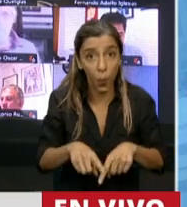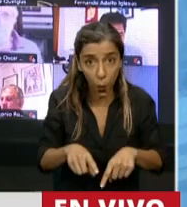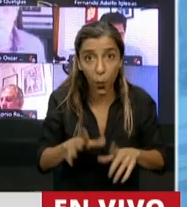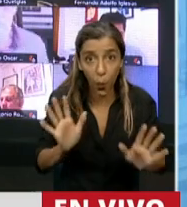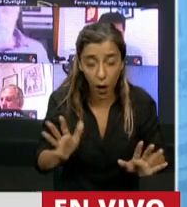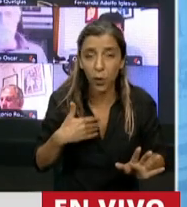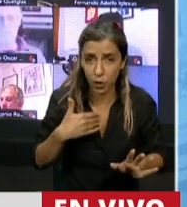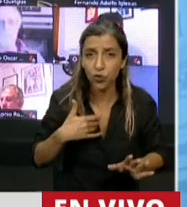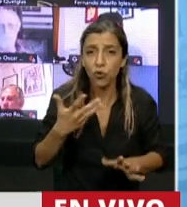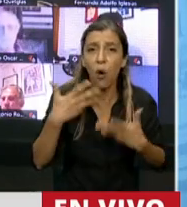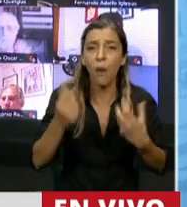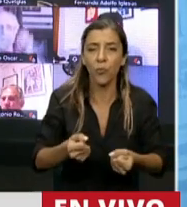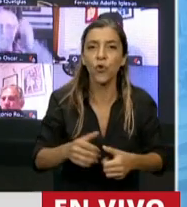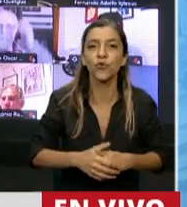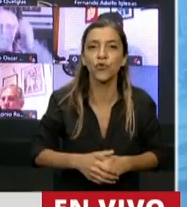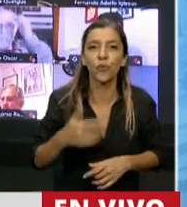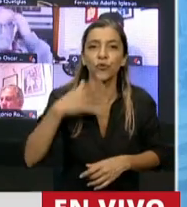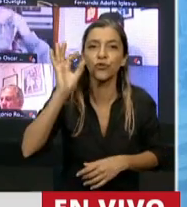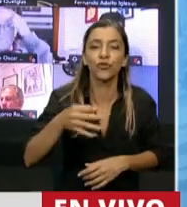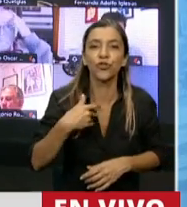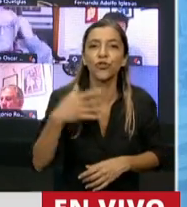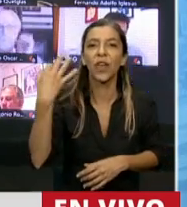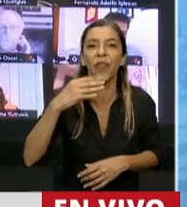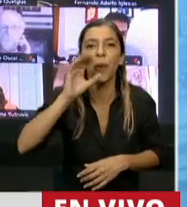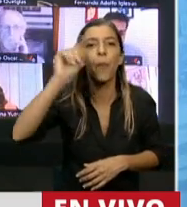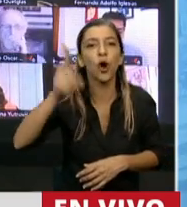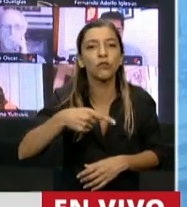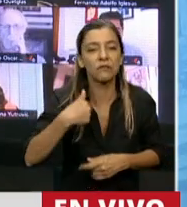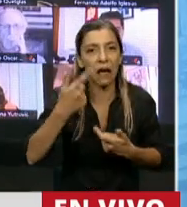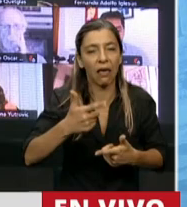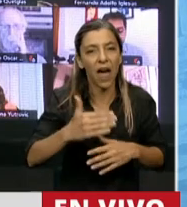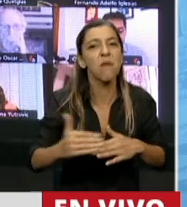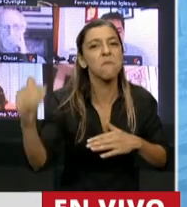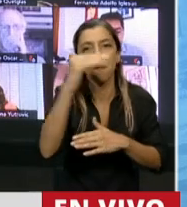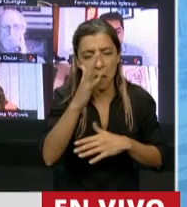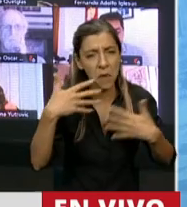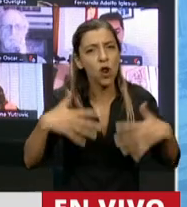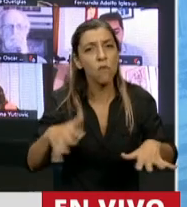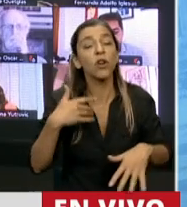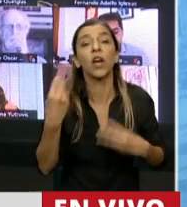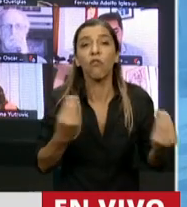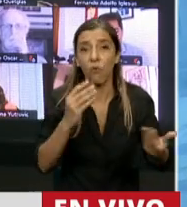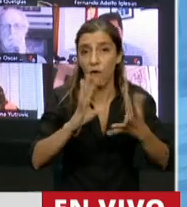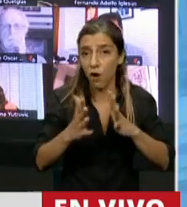de coparticipación. Pero como corresponde, por ley, aquí debatiéndolo.